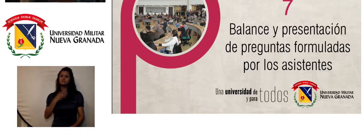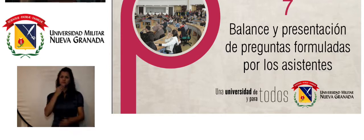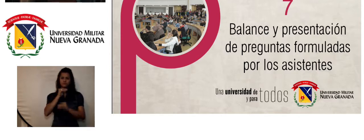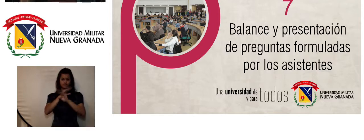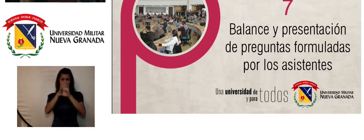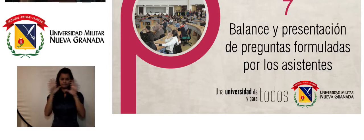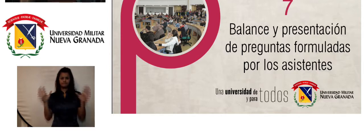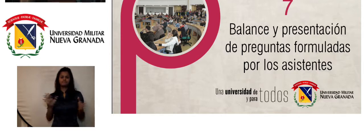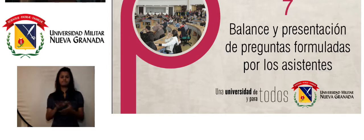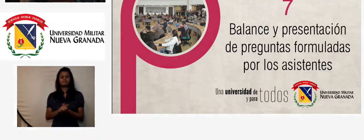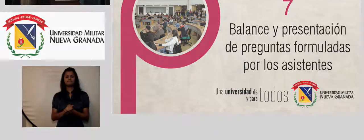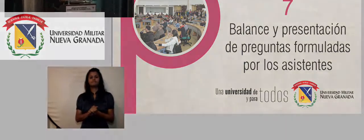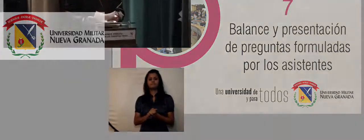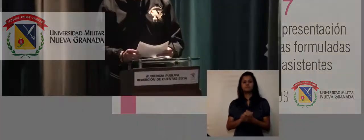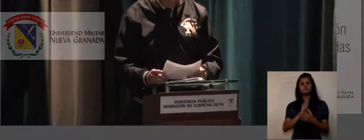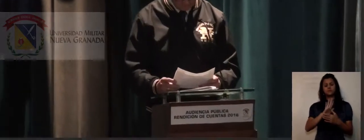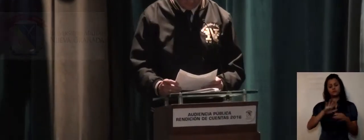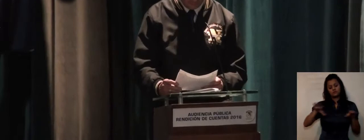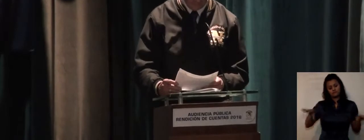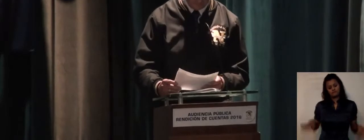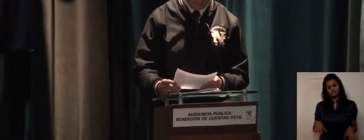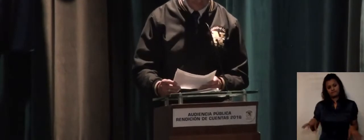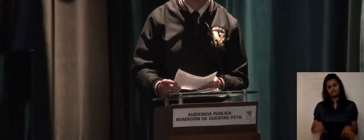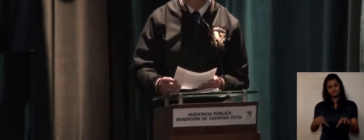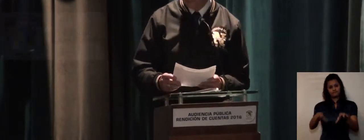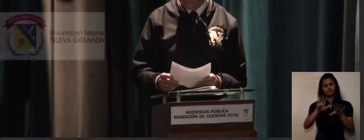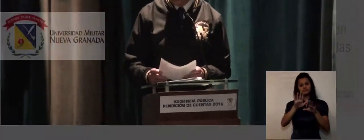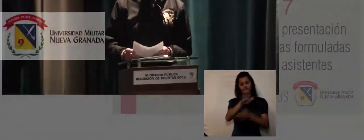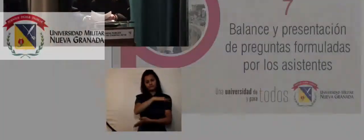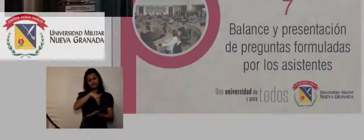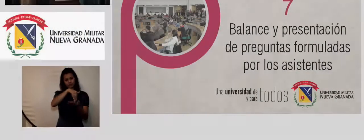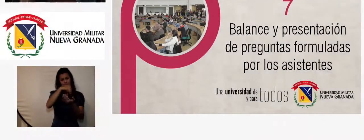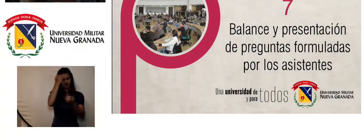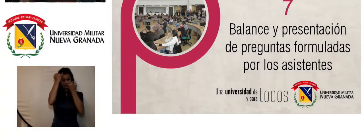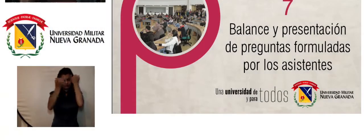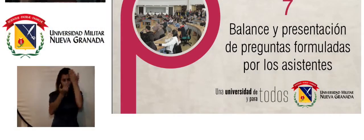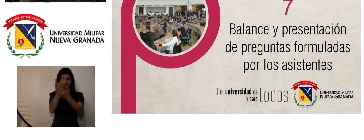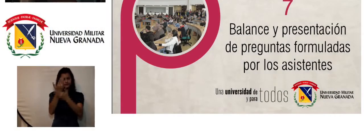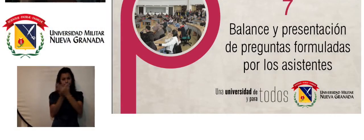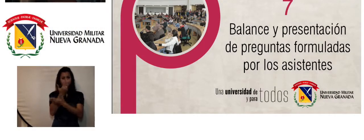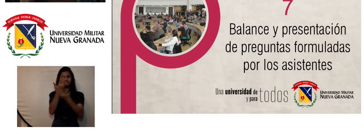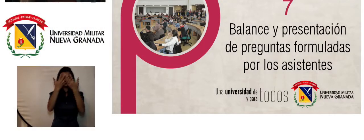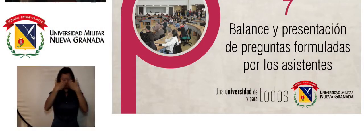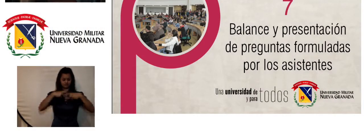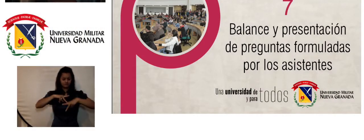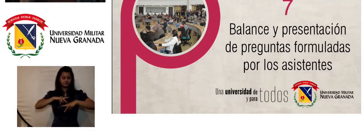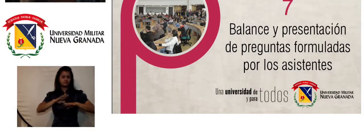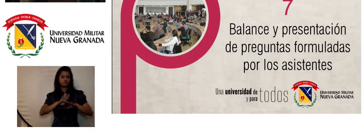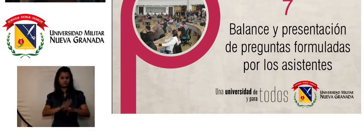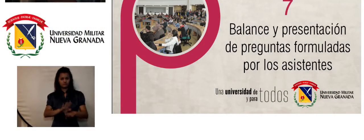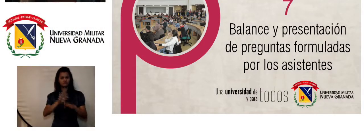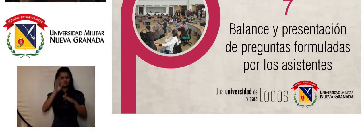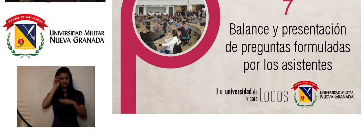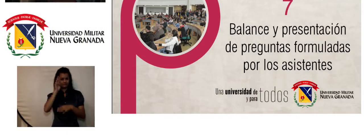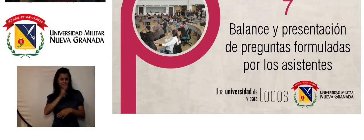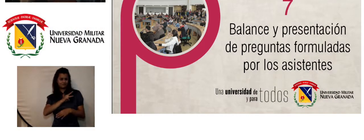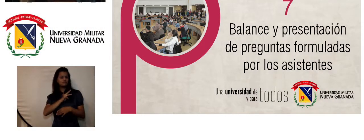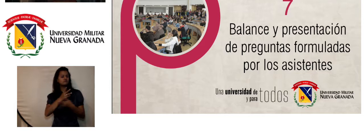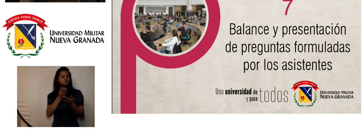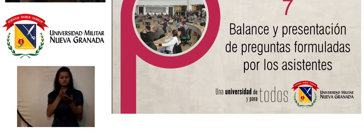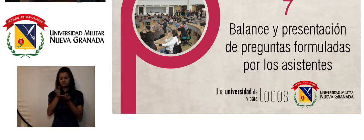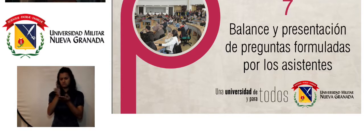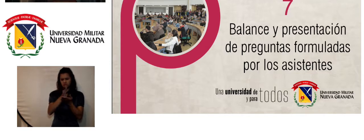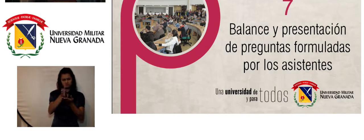las actividades que está desarrollando el centro de innovación y emprendimiento neogranadino van en varias líneas por una parte